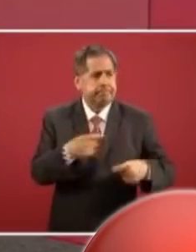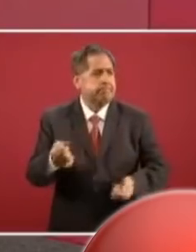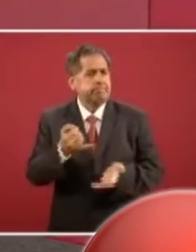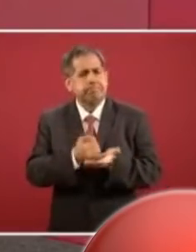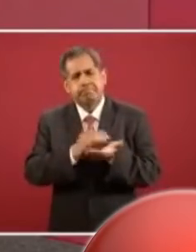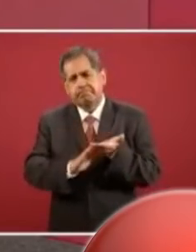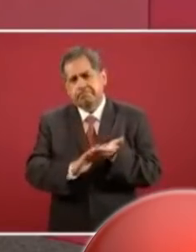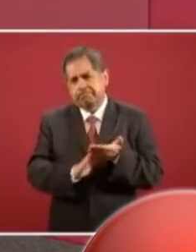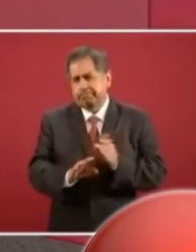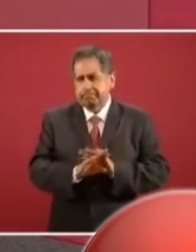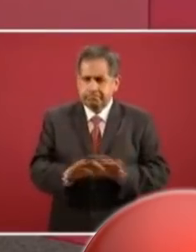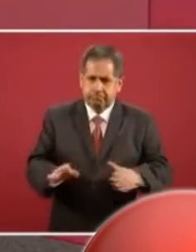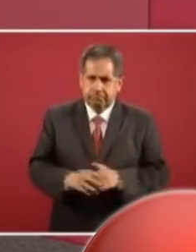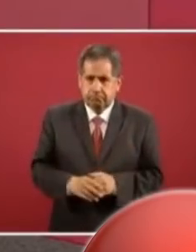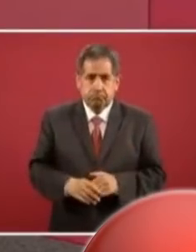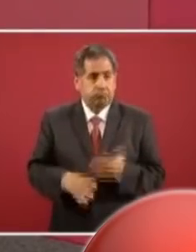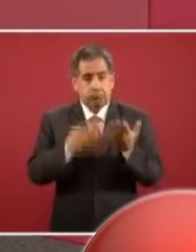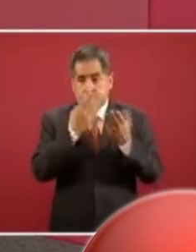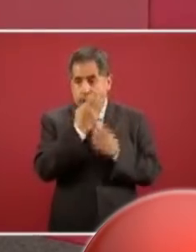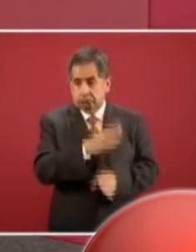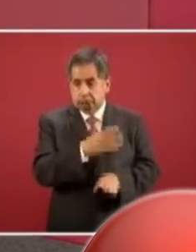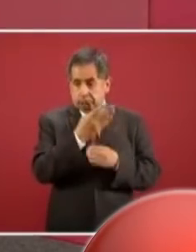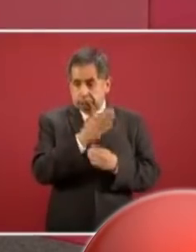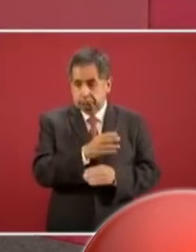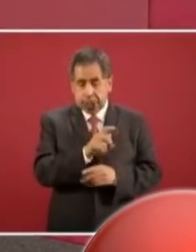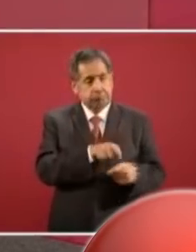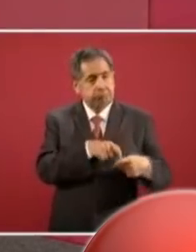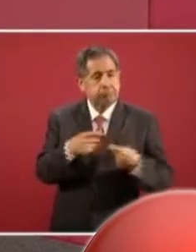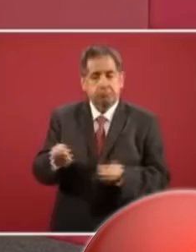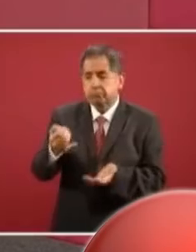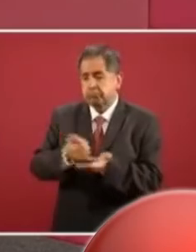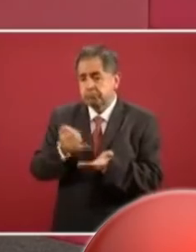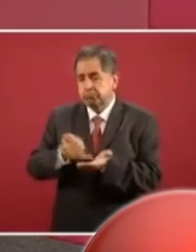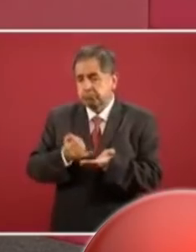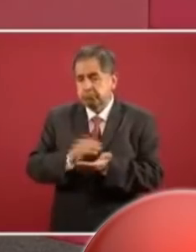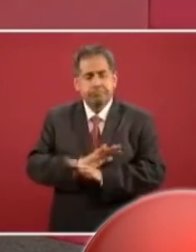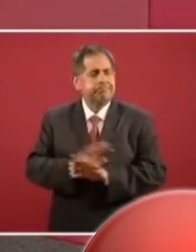a los bancos.